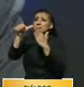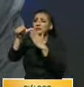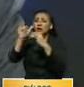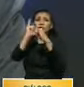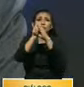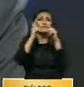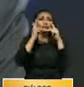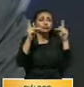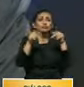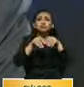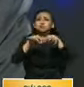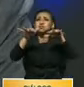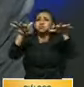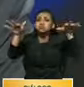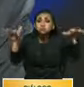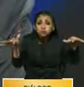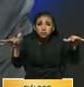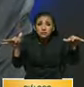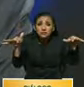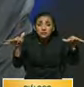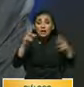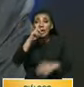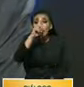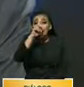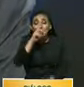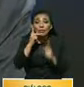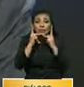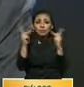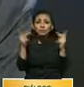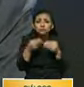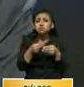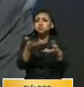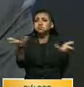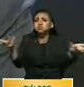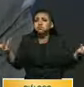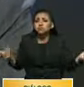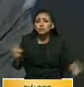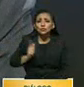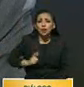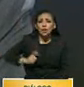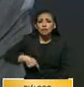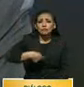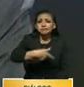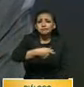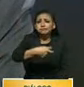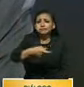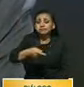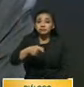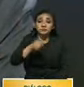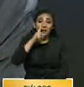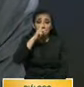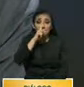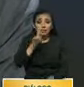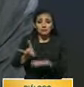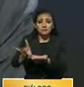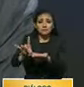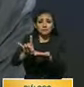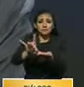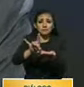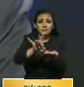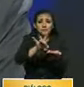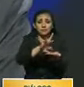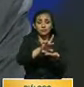una masificación excesiva de empleados públicos. Si votamos a estos empleados, se van a ir a la